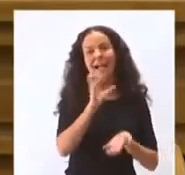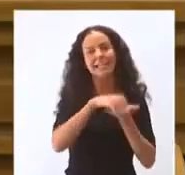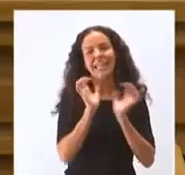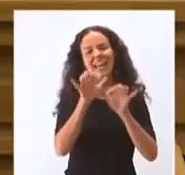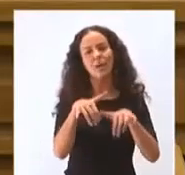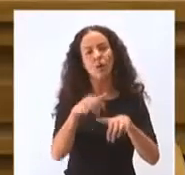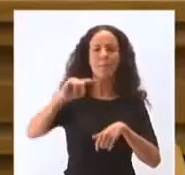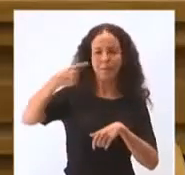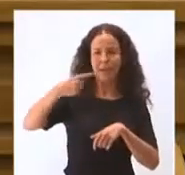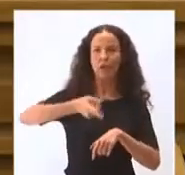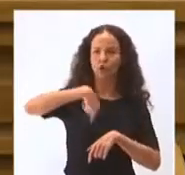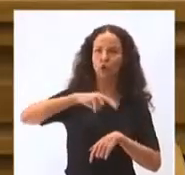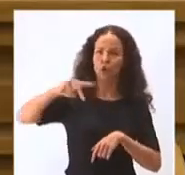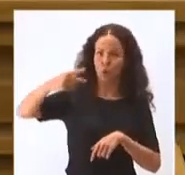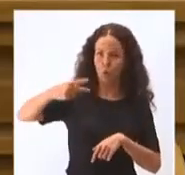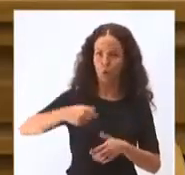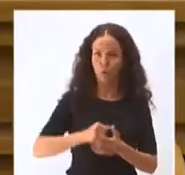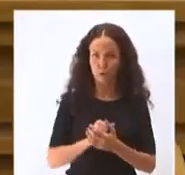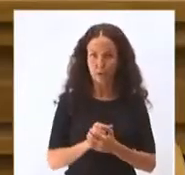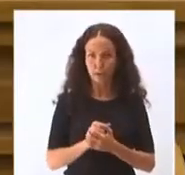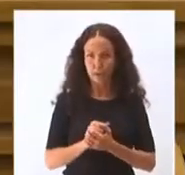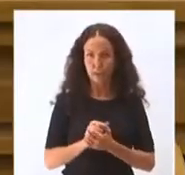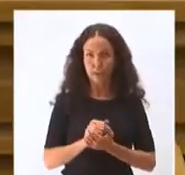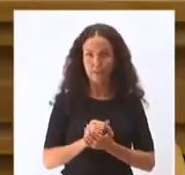otros y pagamos